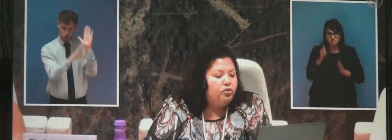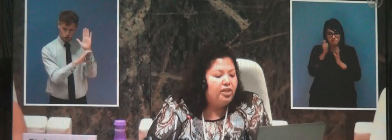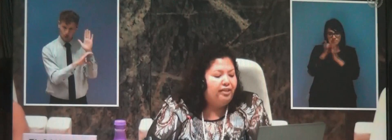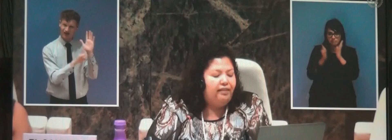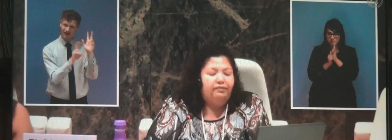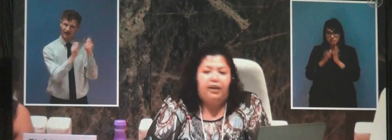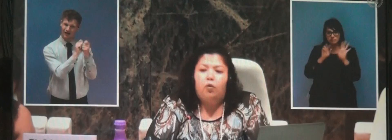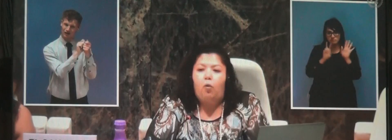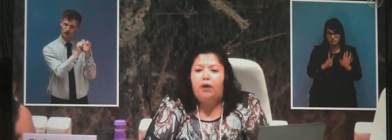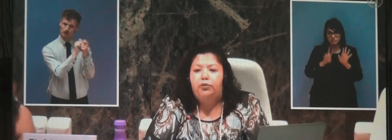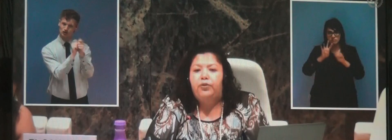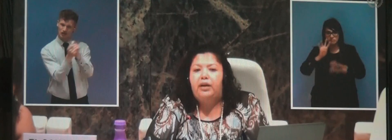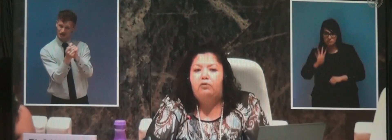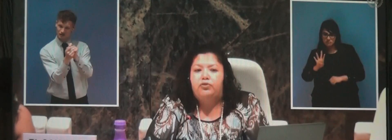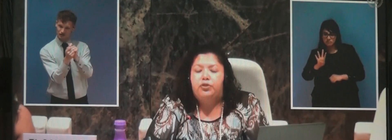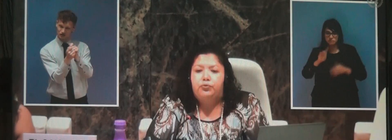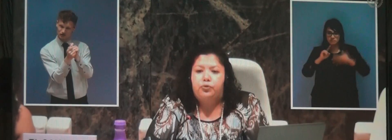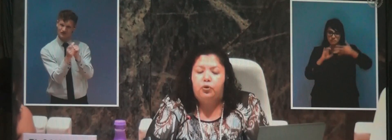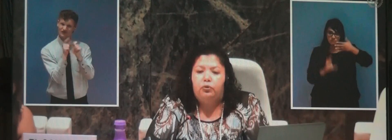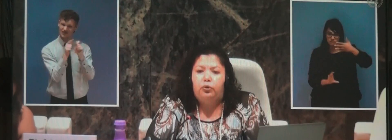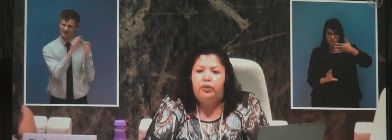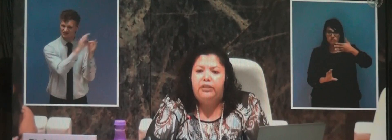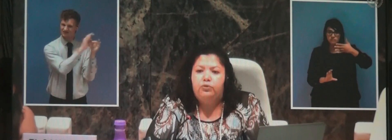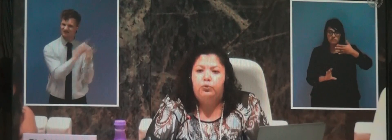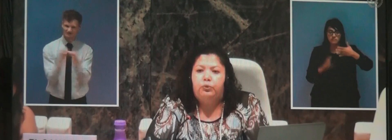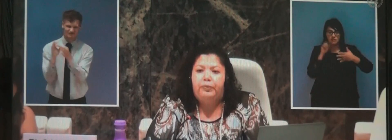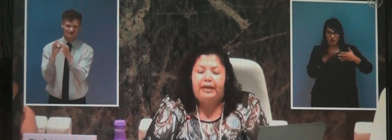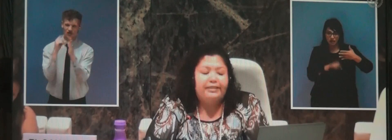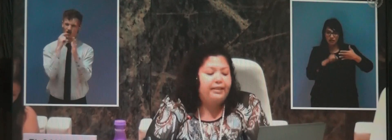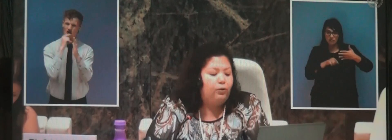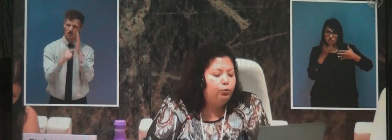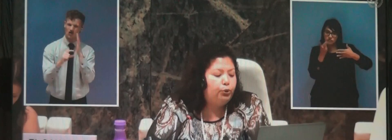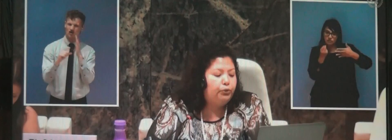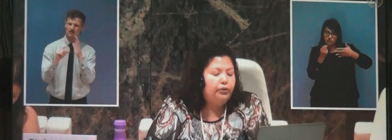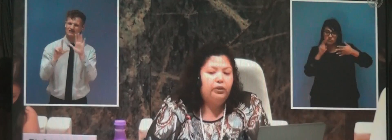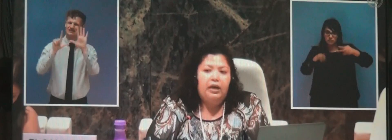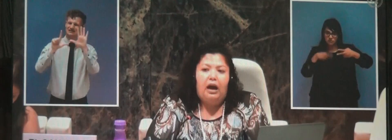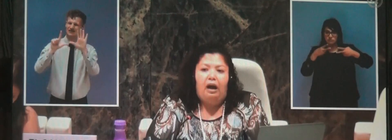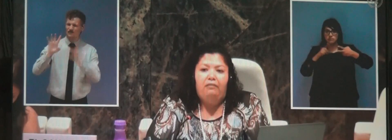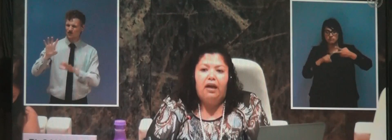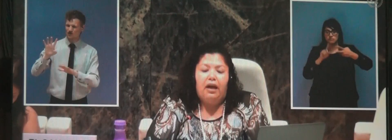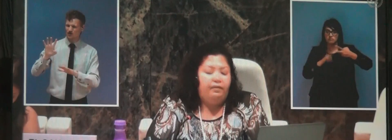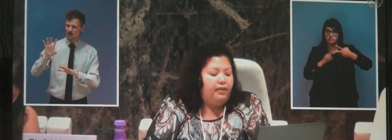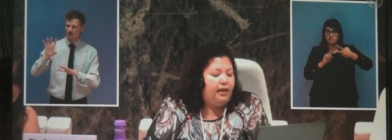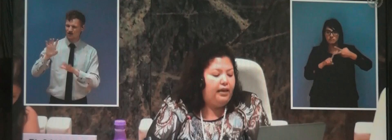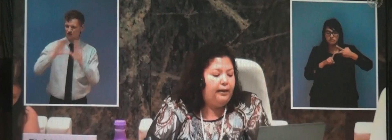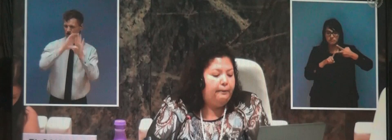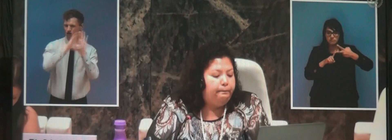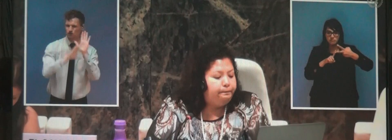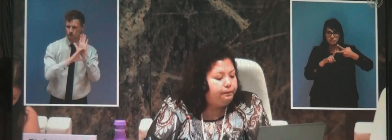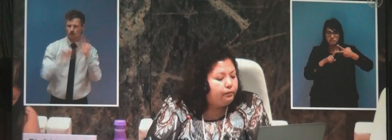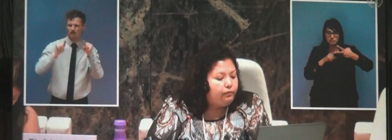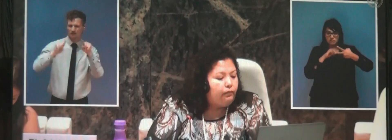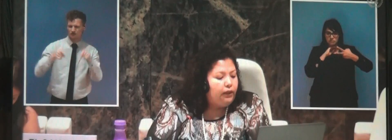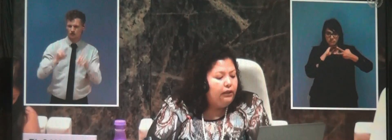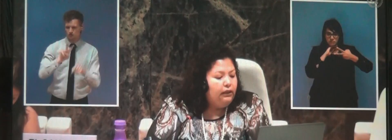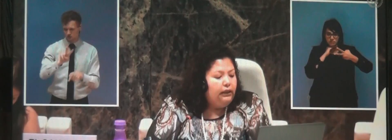artículo 74 de la Constitución, donde en su numeral segundo habla de